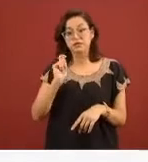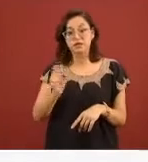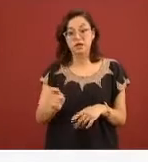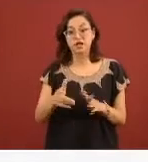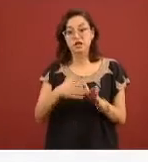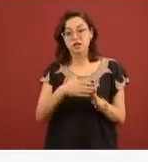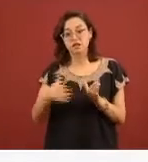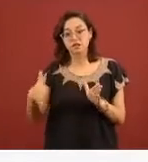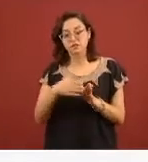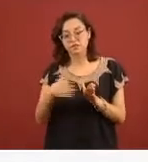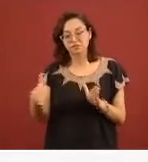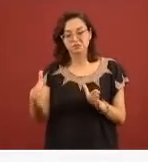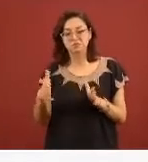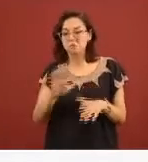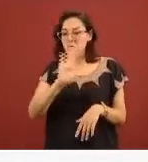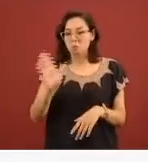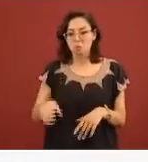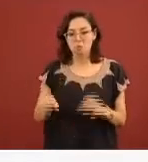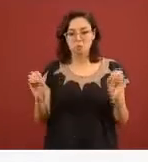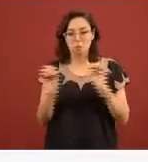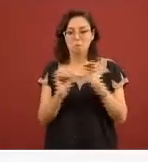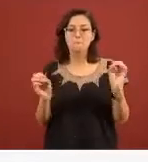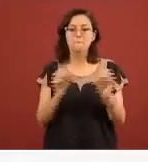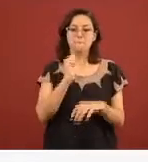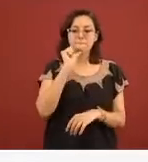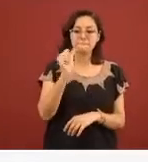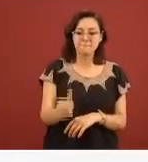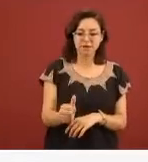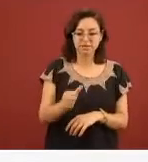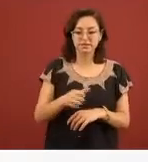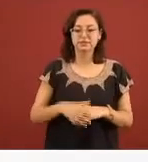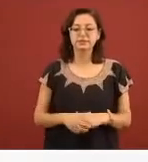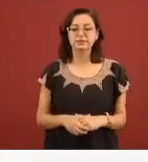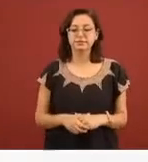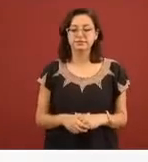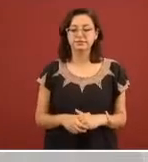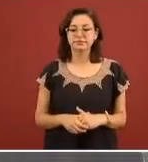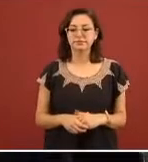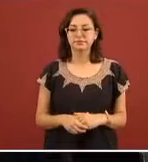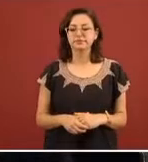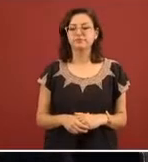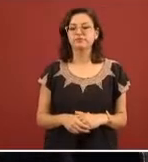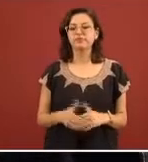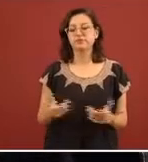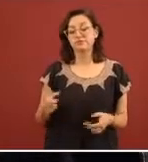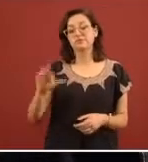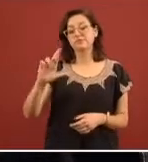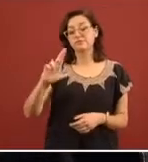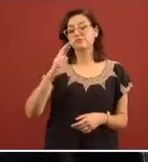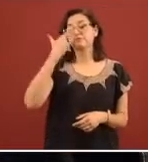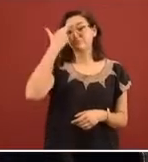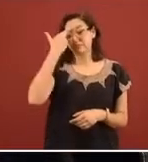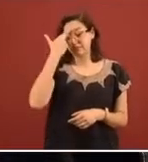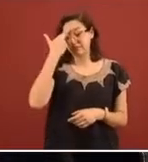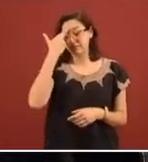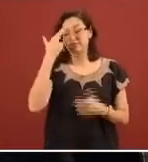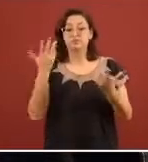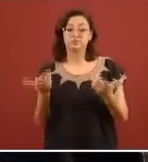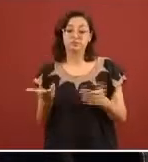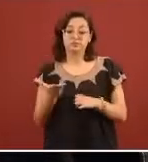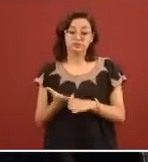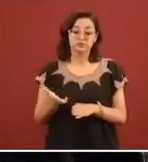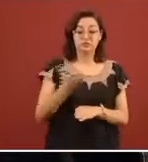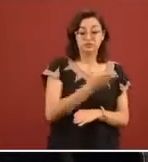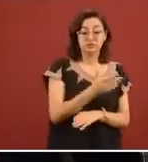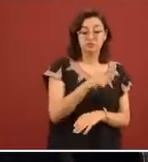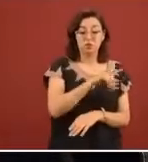esos últimos días no han ocurrido defunciones confirmadas por COVID-19, recordando que en la tabla anterior tenemos